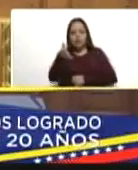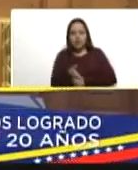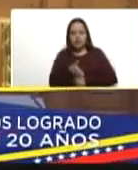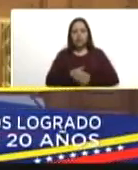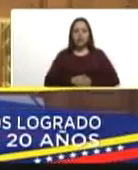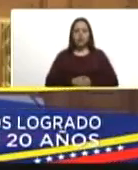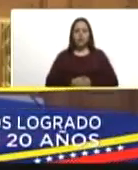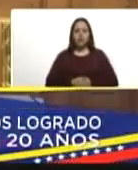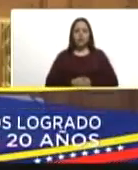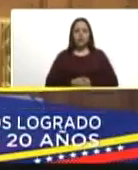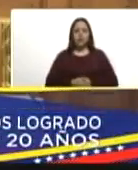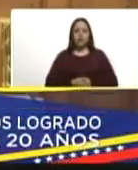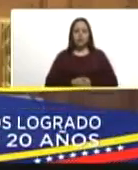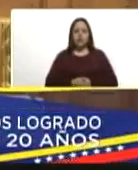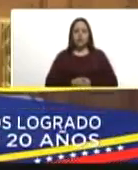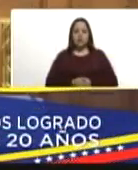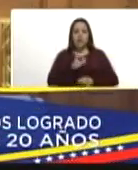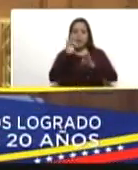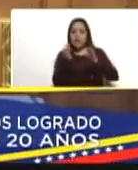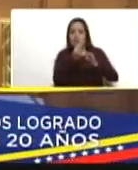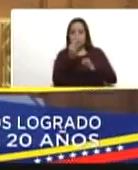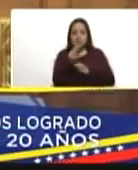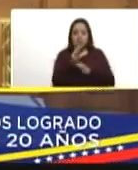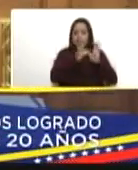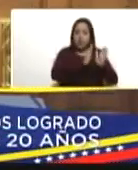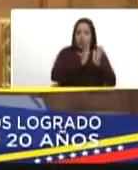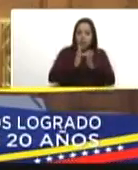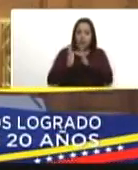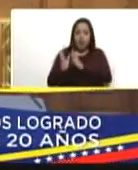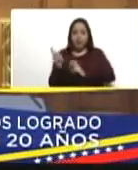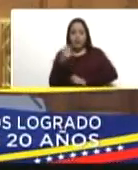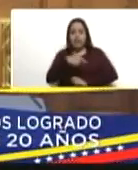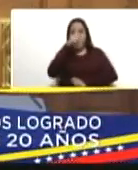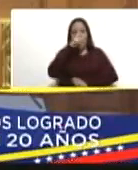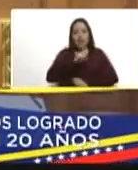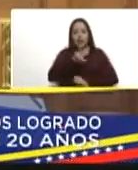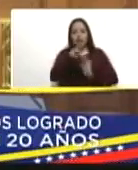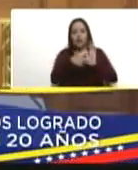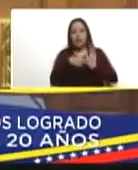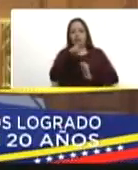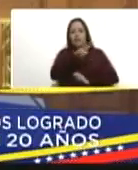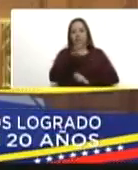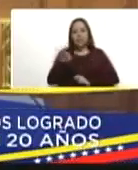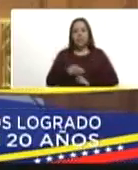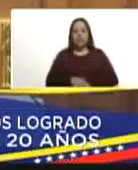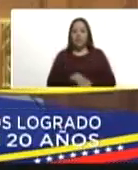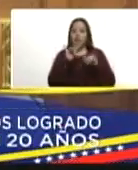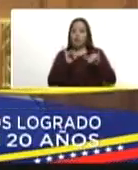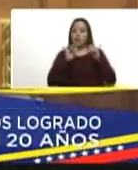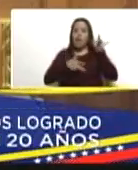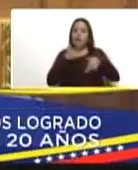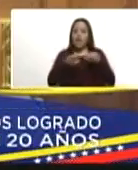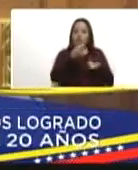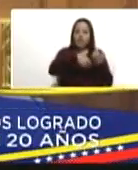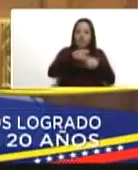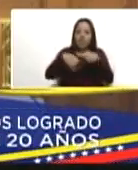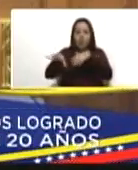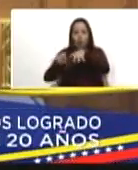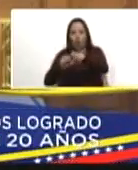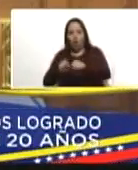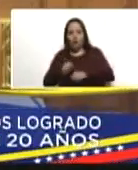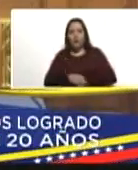3.93 el tercer trimestre 2023 y en el mismo lazo la actividad comercial tercer